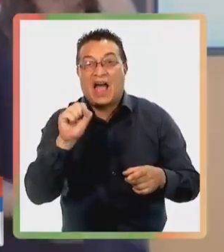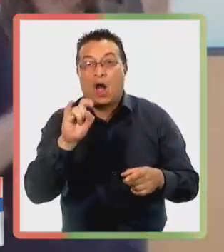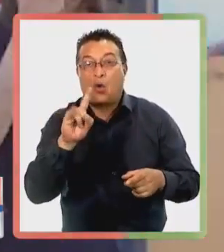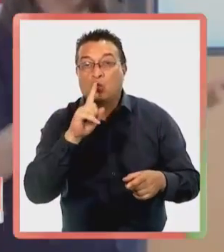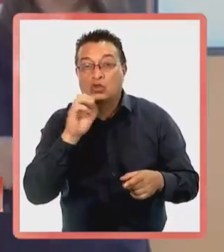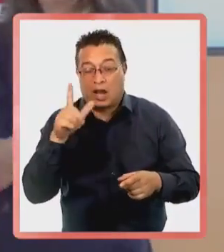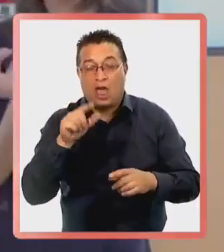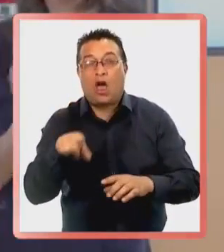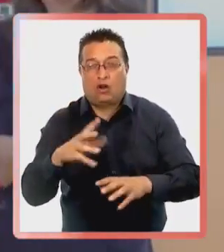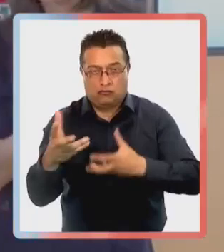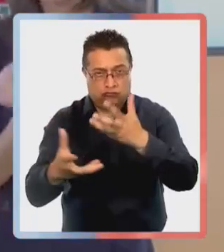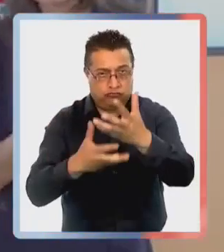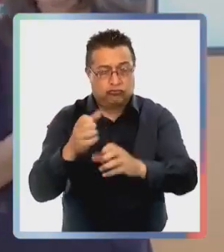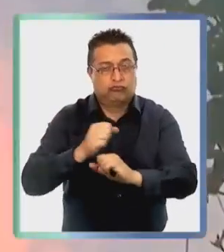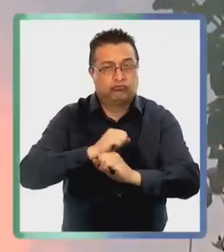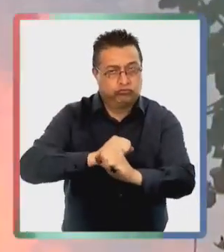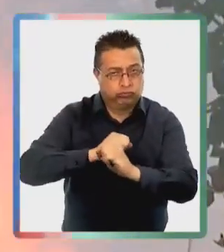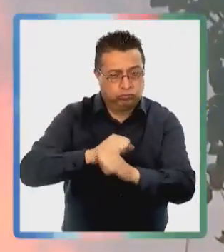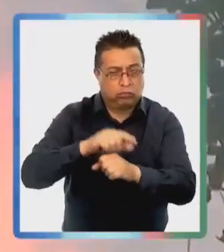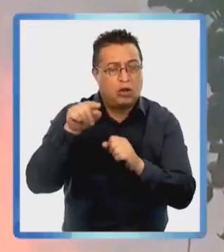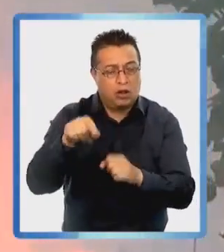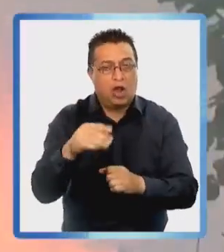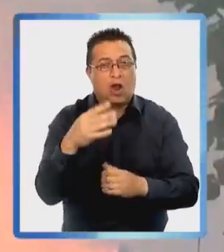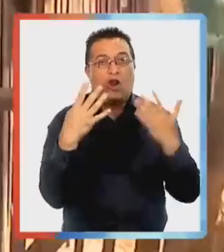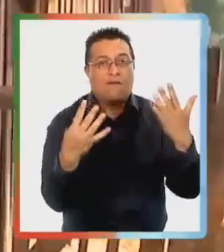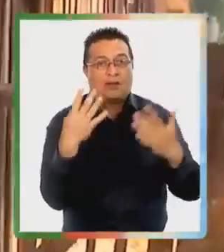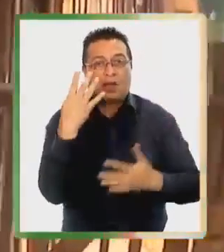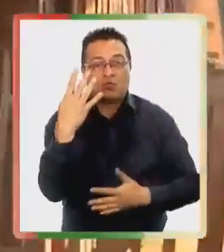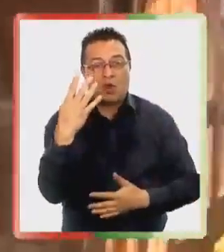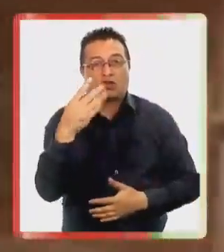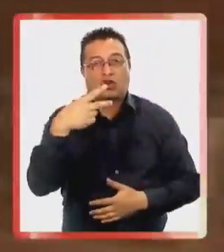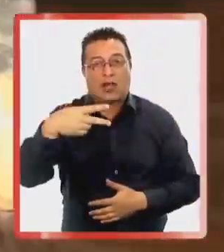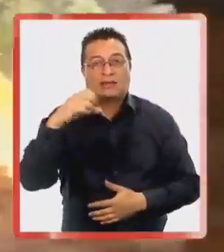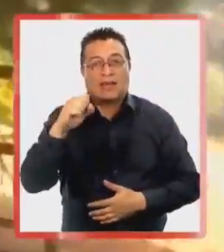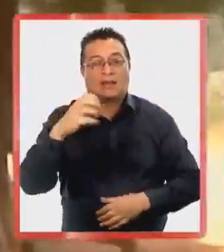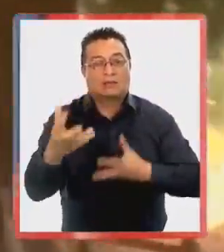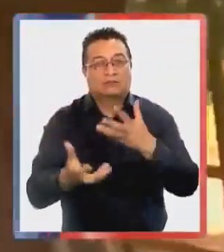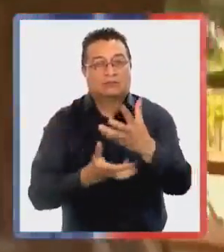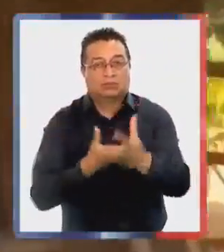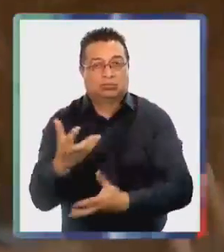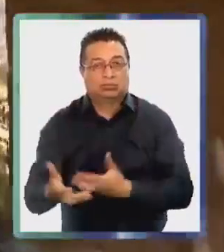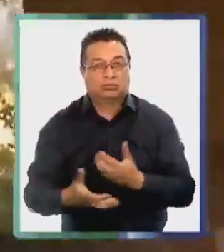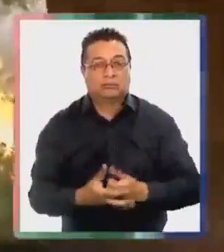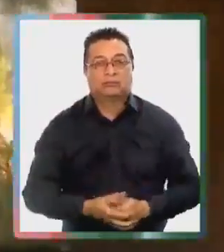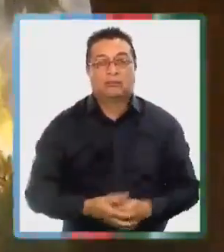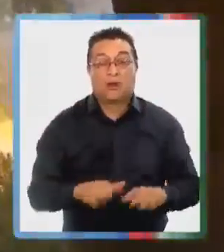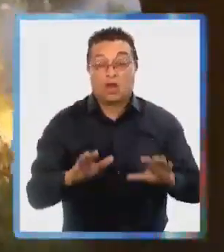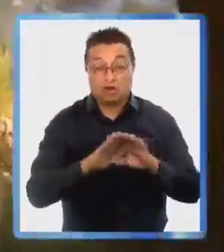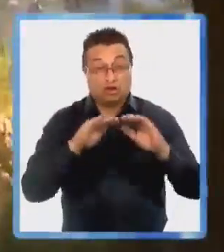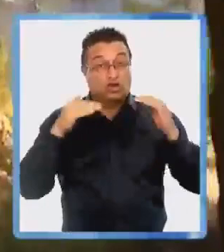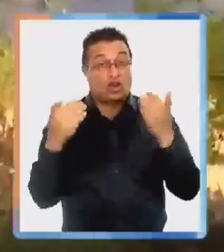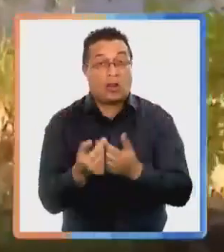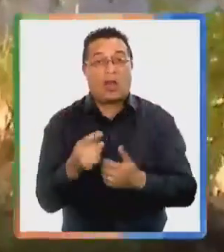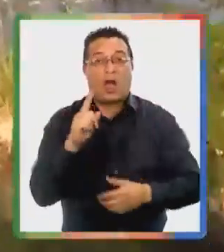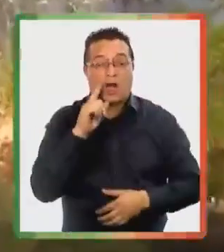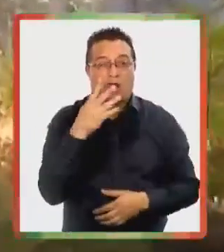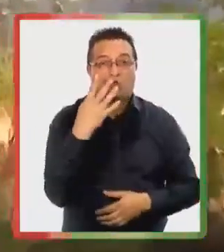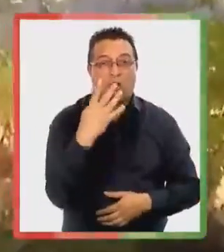en combate con 94 hectáreas consumidas. En total, hay